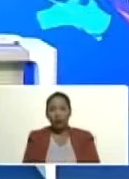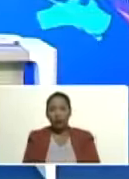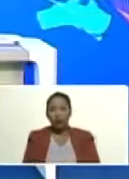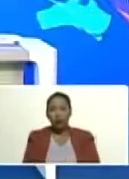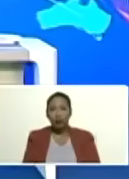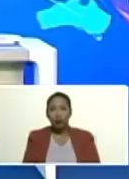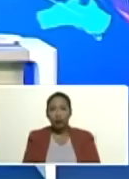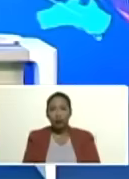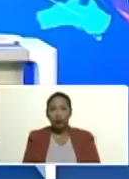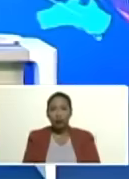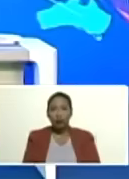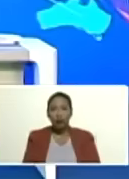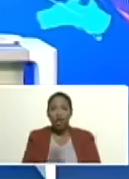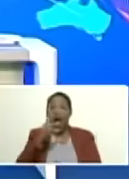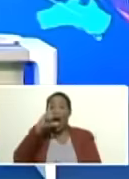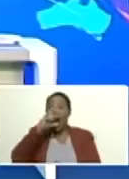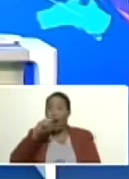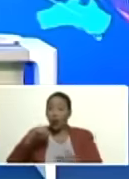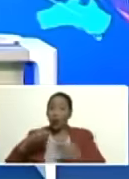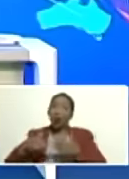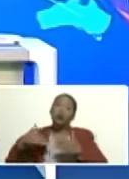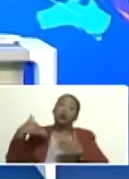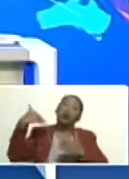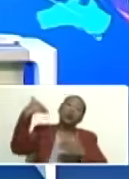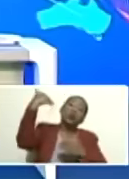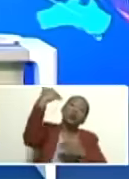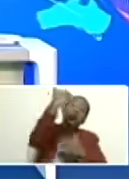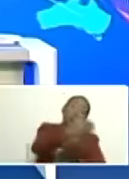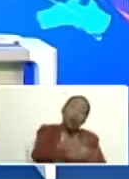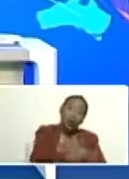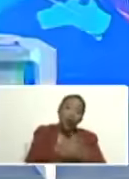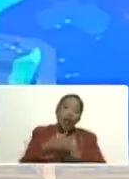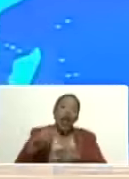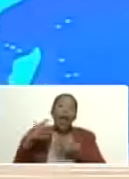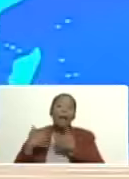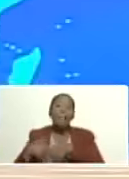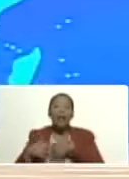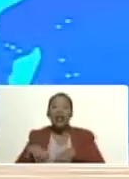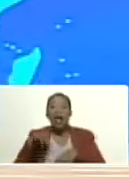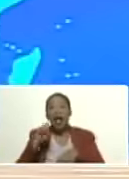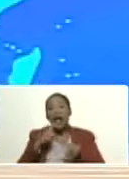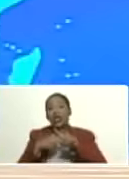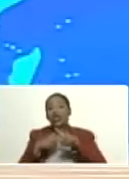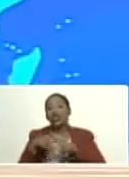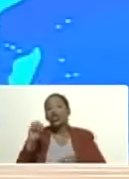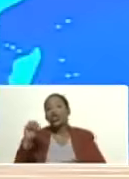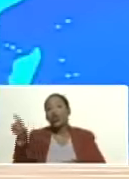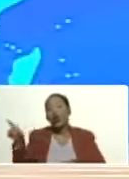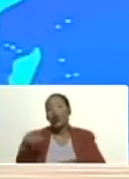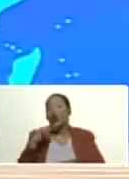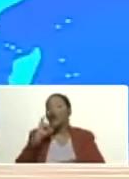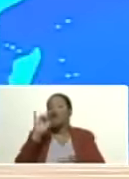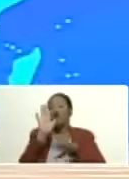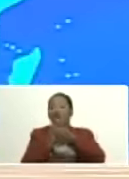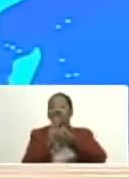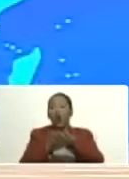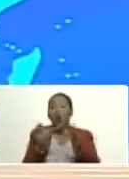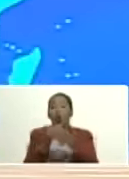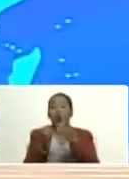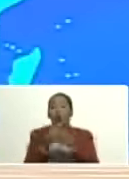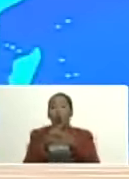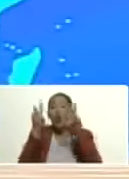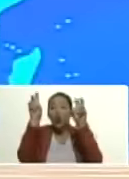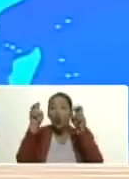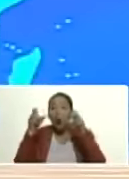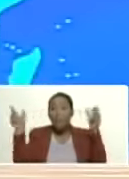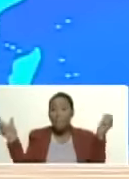Años después, la ExxonMobil también anunciaron bloques de petróleo o bloques